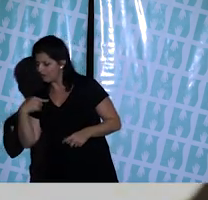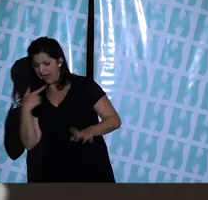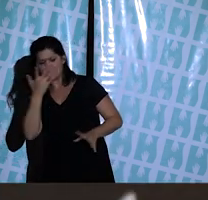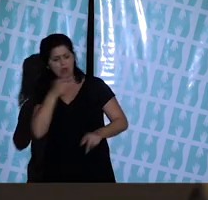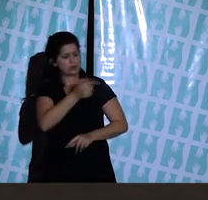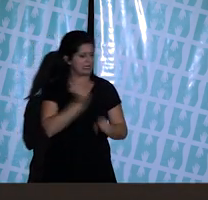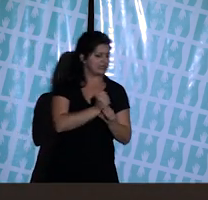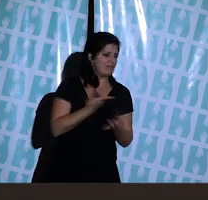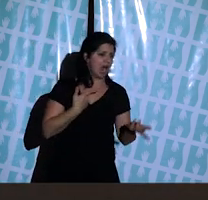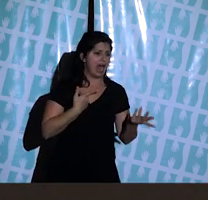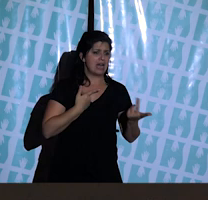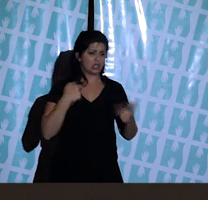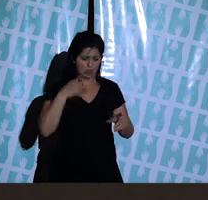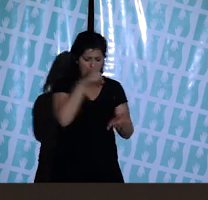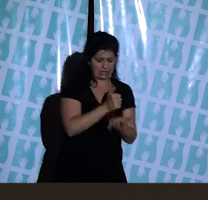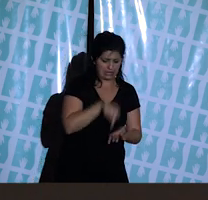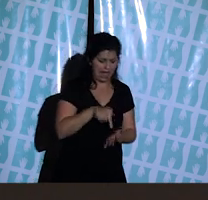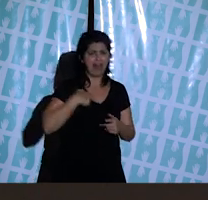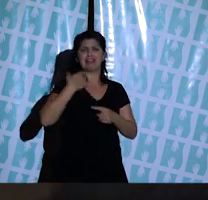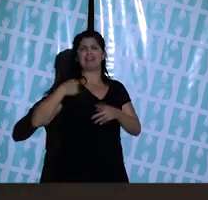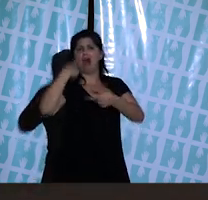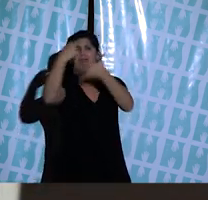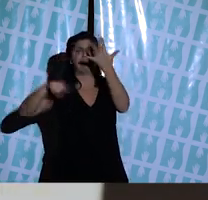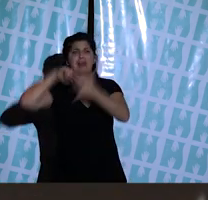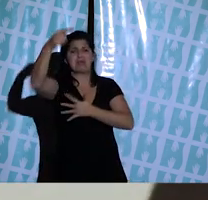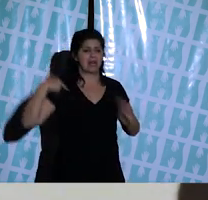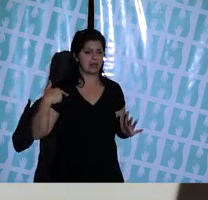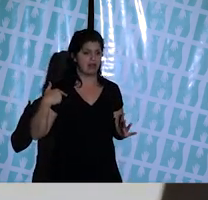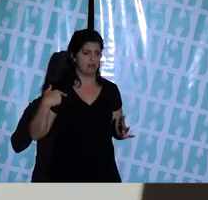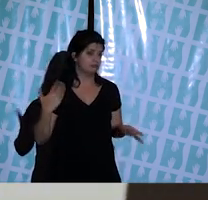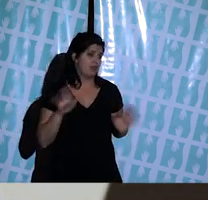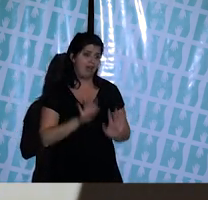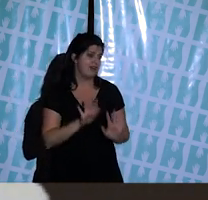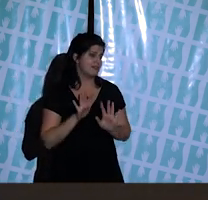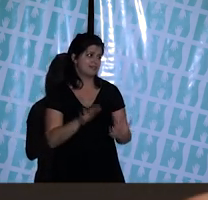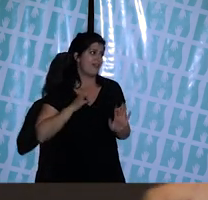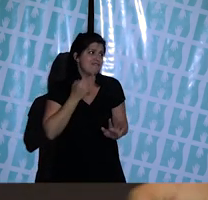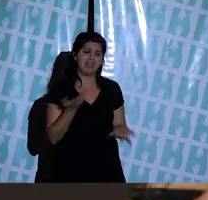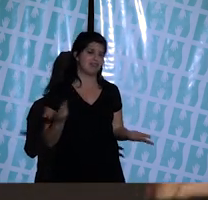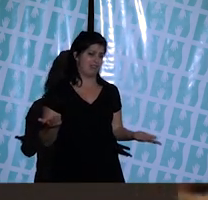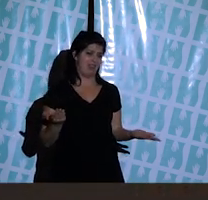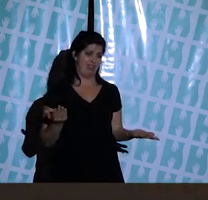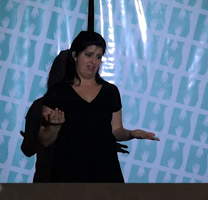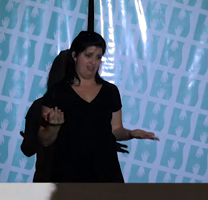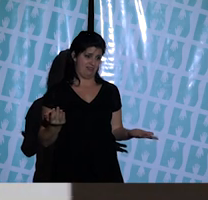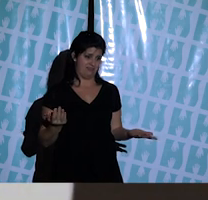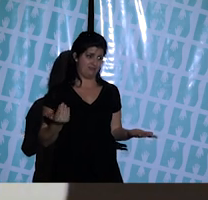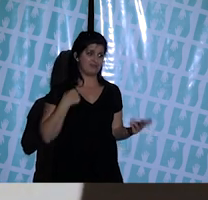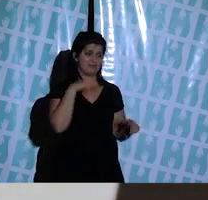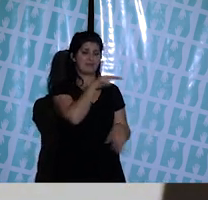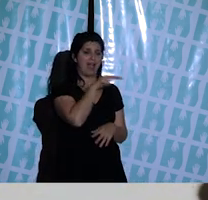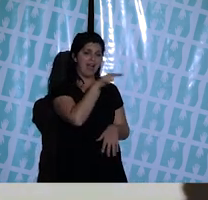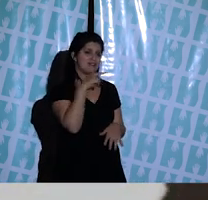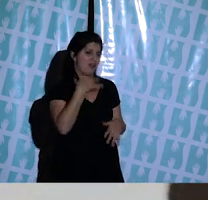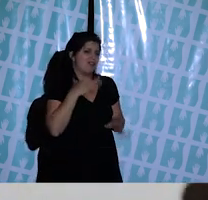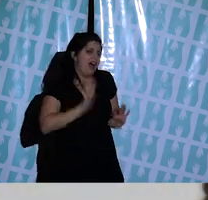decís, che, todo lo que tengo que hacer mañana. Esta es la vida, de alguna manera, que nos lleva a